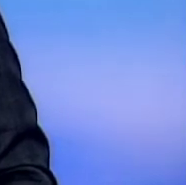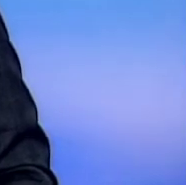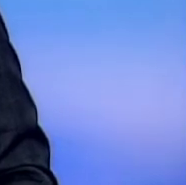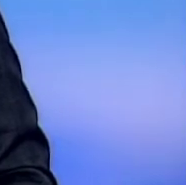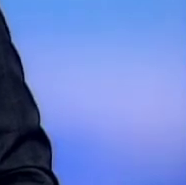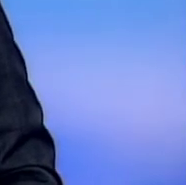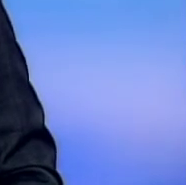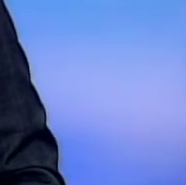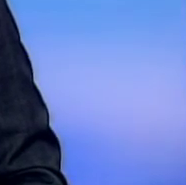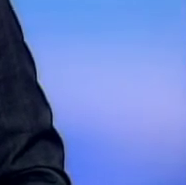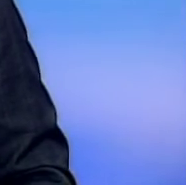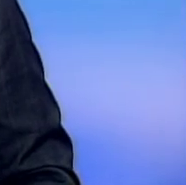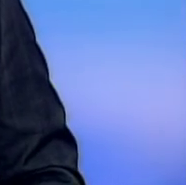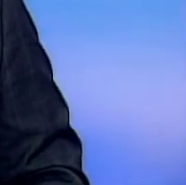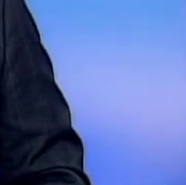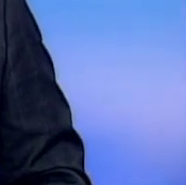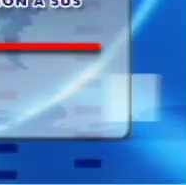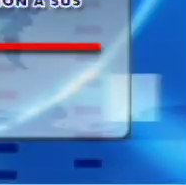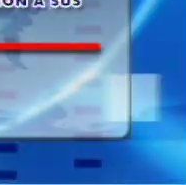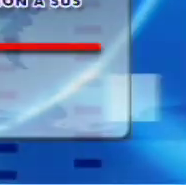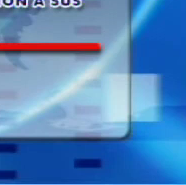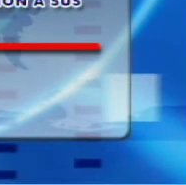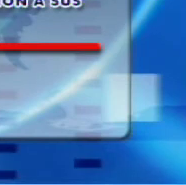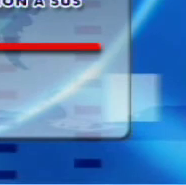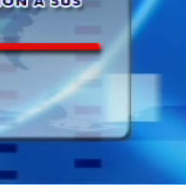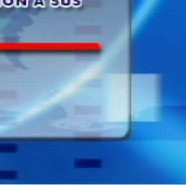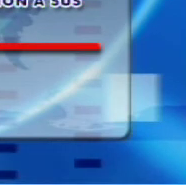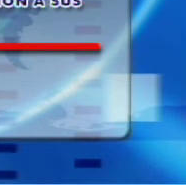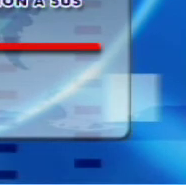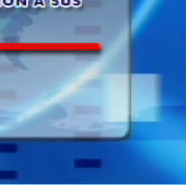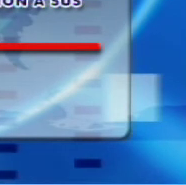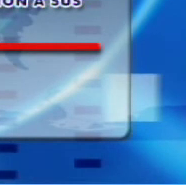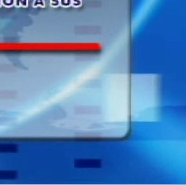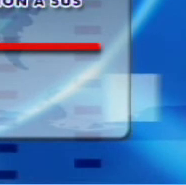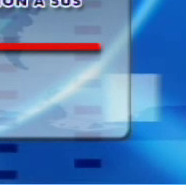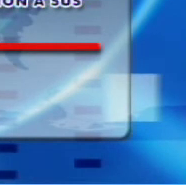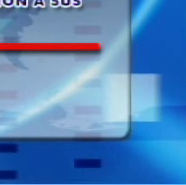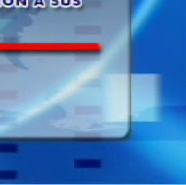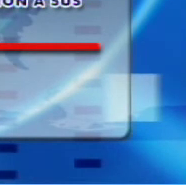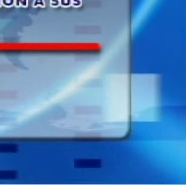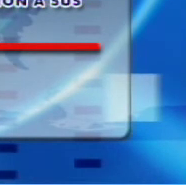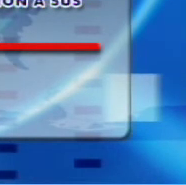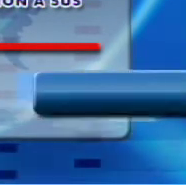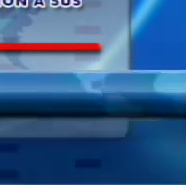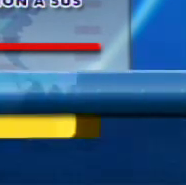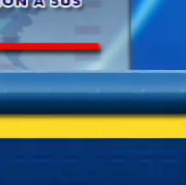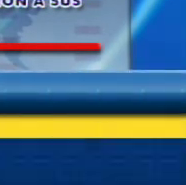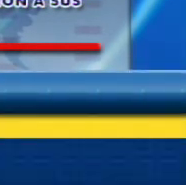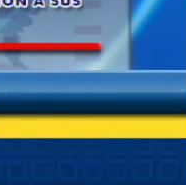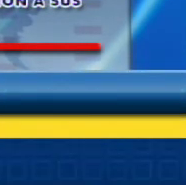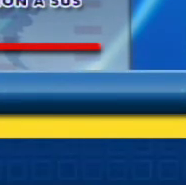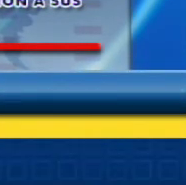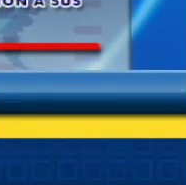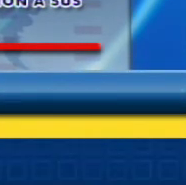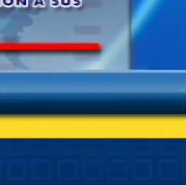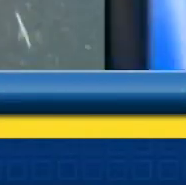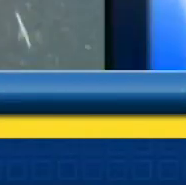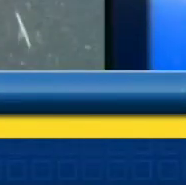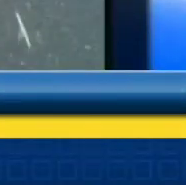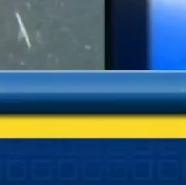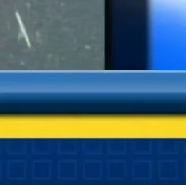objeto lanzado a la vía descubierta del tren. A través de la cuenta oficial de Twitter del Metro de Caracas,